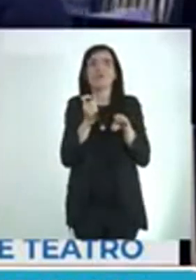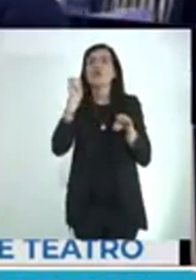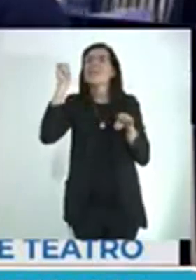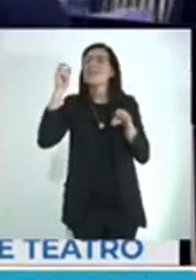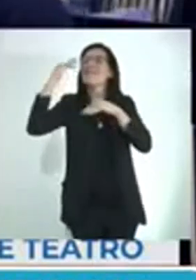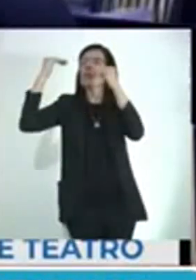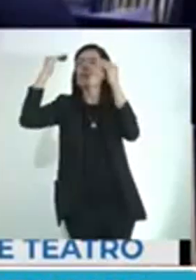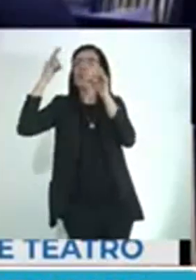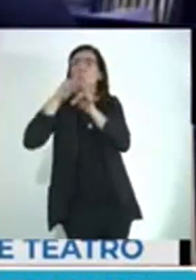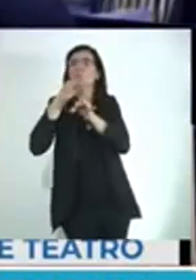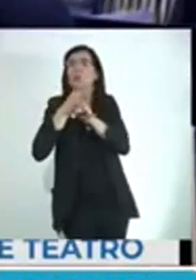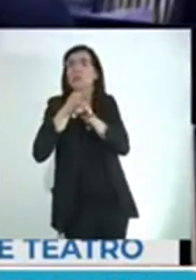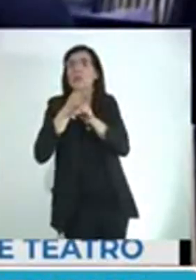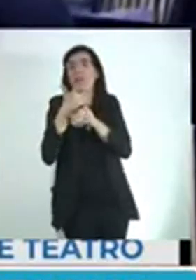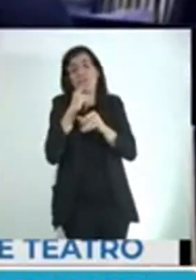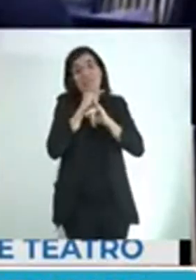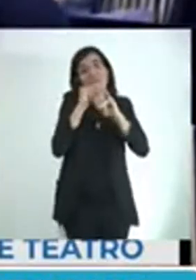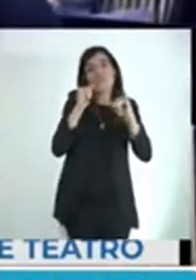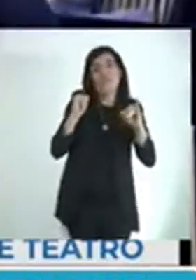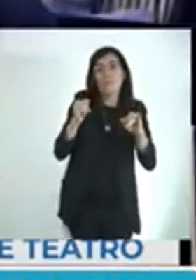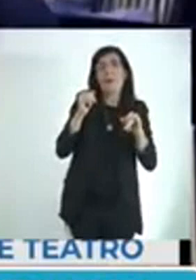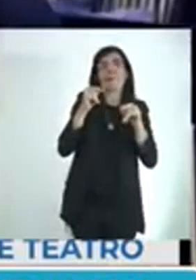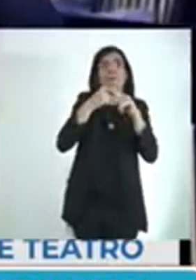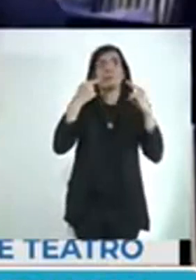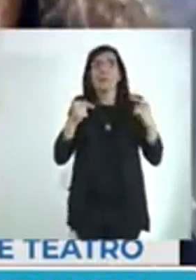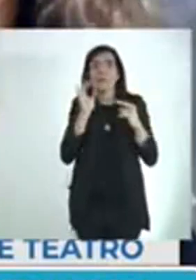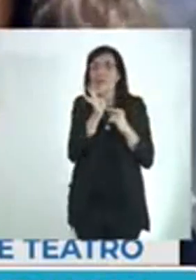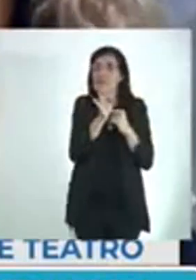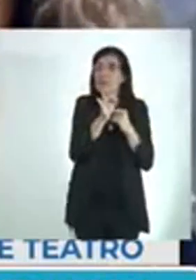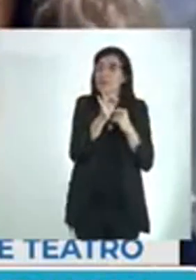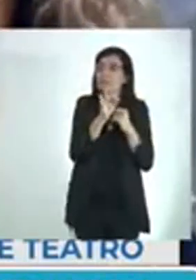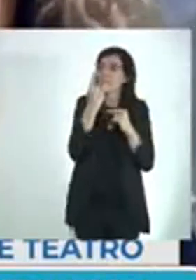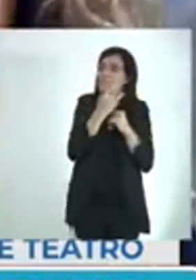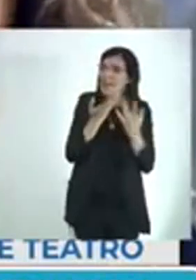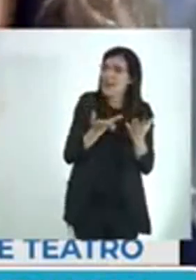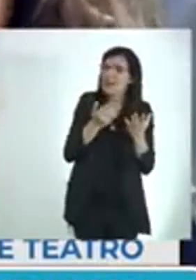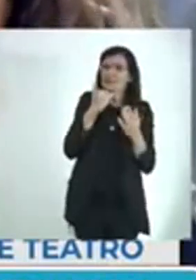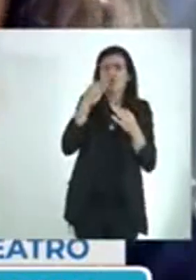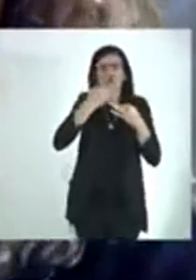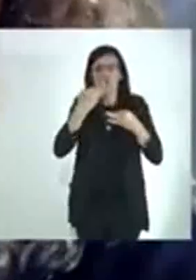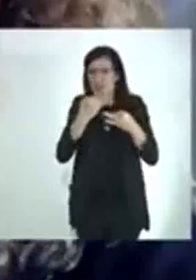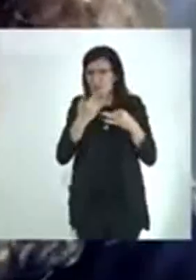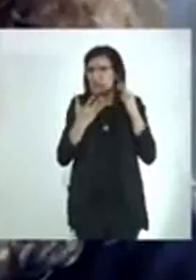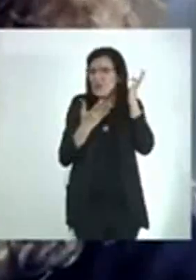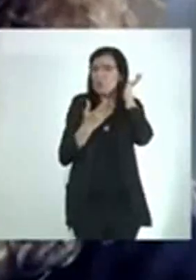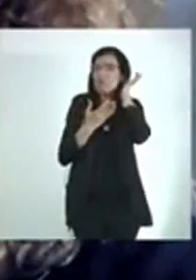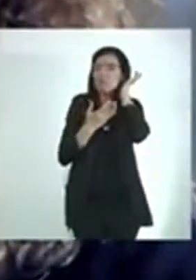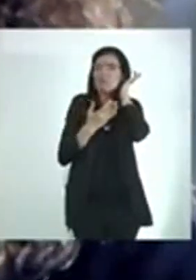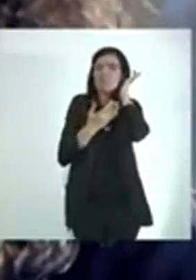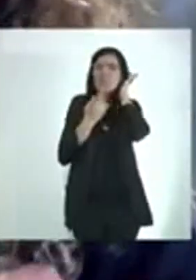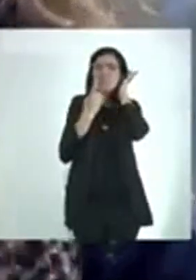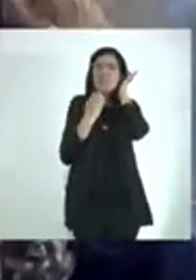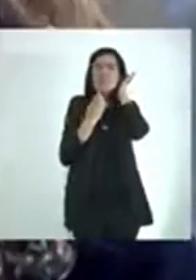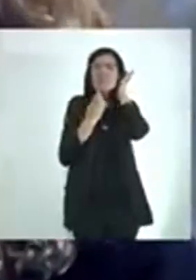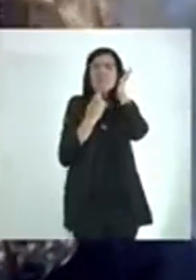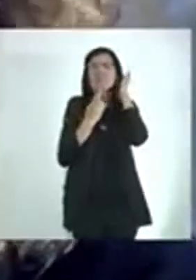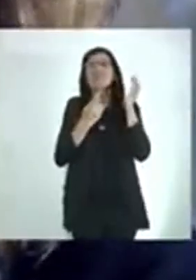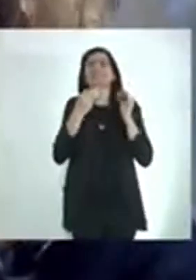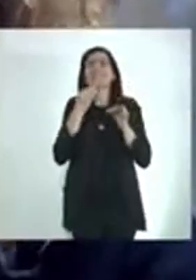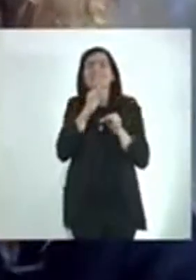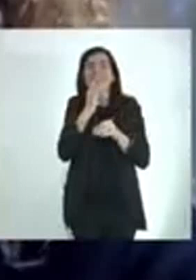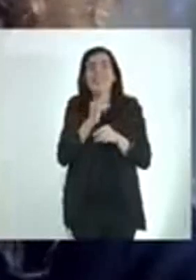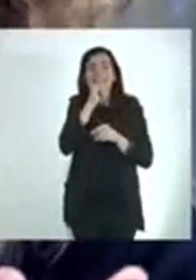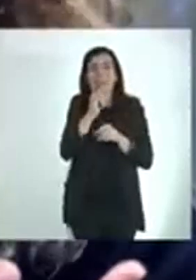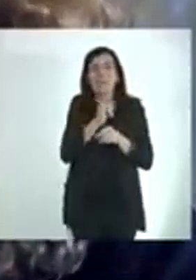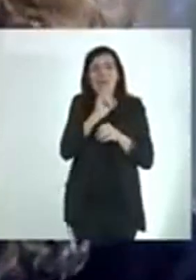que muchas veces la información no sea la correcta, que los estudiantes tengan la información científica,